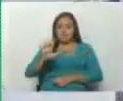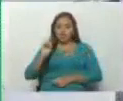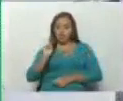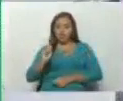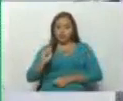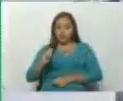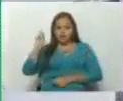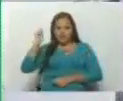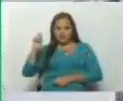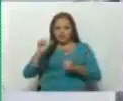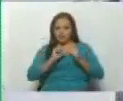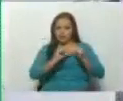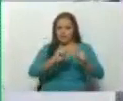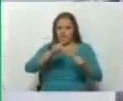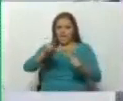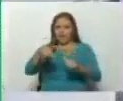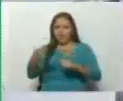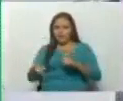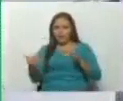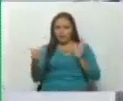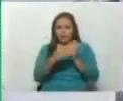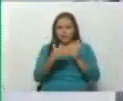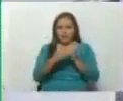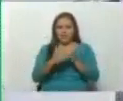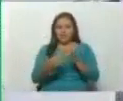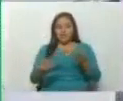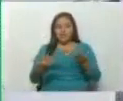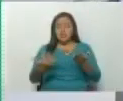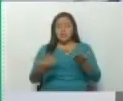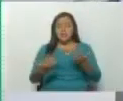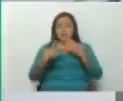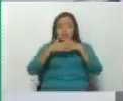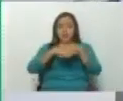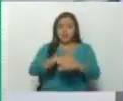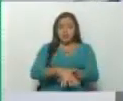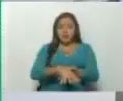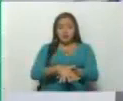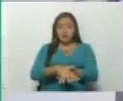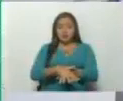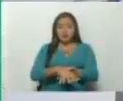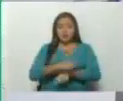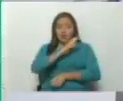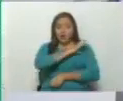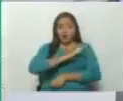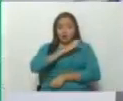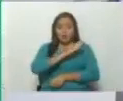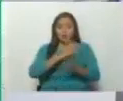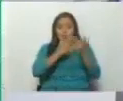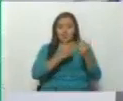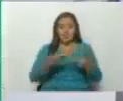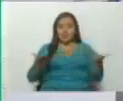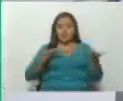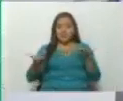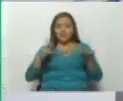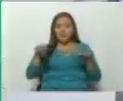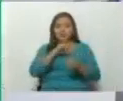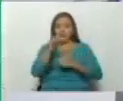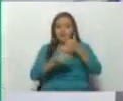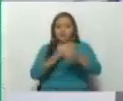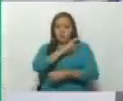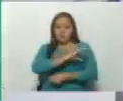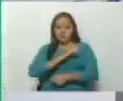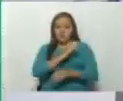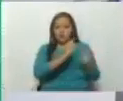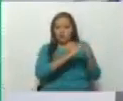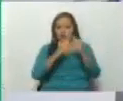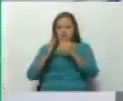va a continuar con nosotros luego de la pausa. Él integra la Comisión Permanente de Administración y Servicios y también la Subcomisión de Hábitat y Vivienda. Nosotros estuvimos acá conversando, y